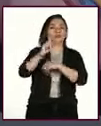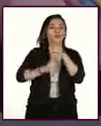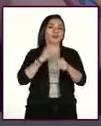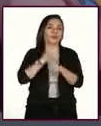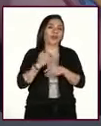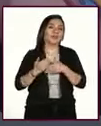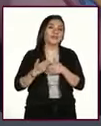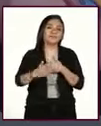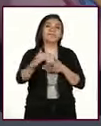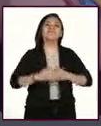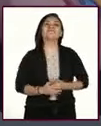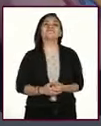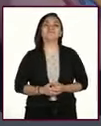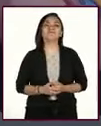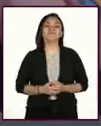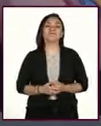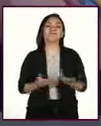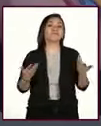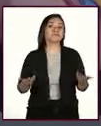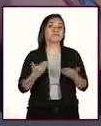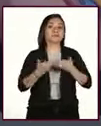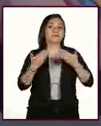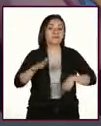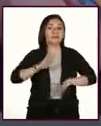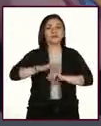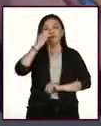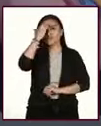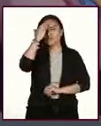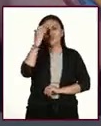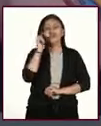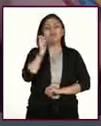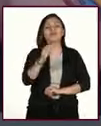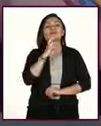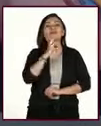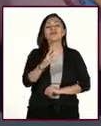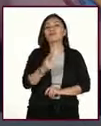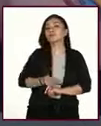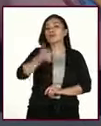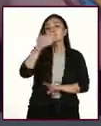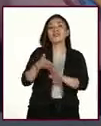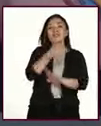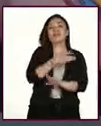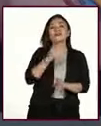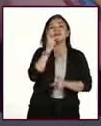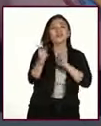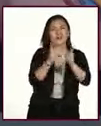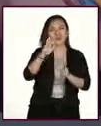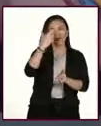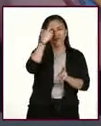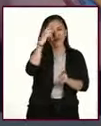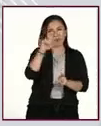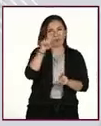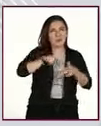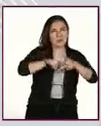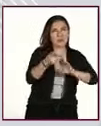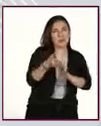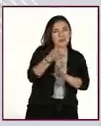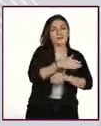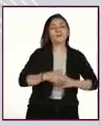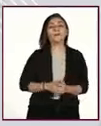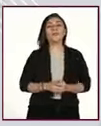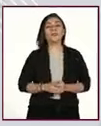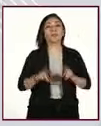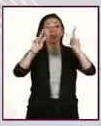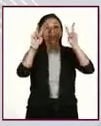días del año. Y es momento de conocer la respuesta a la primera pregunta. ¿La recuerdan? La pregunta de inicio.